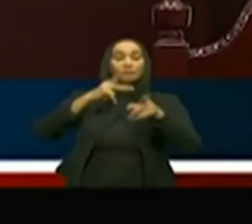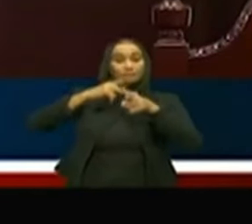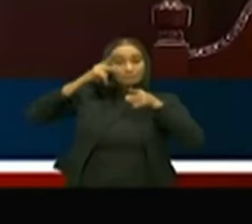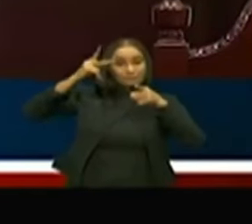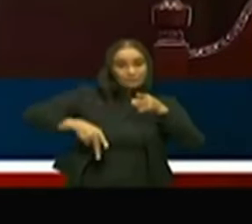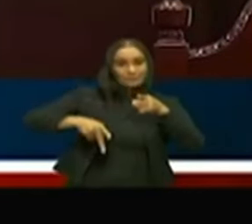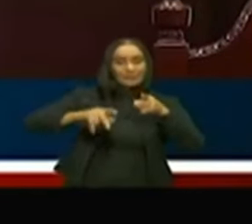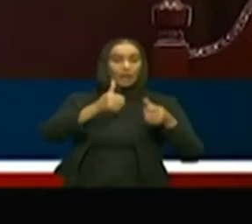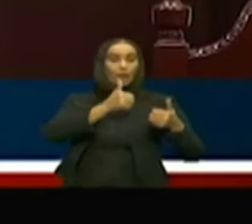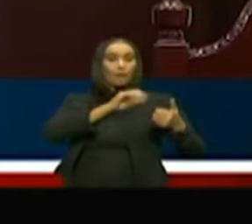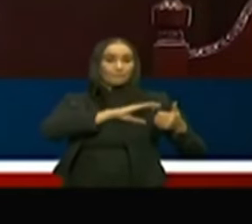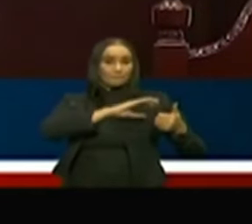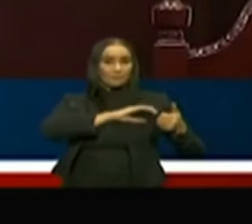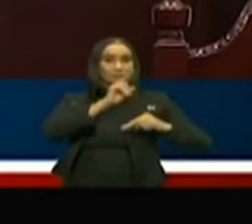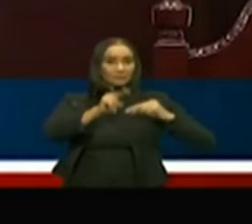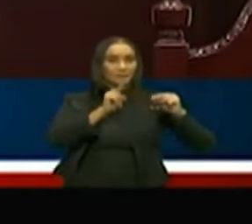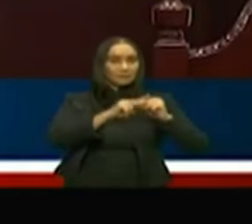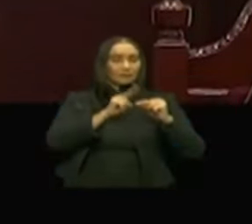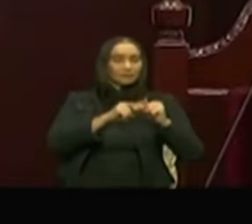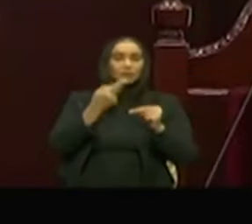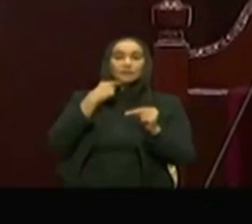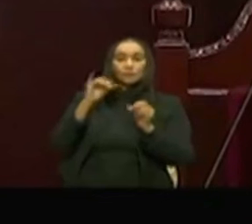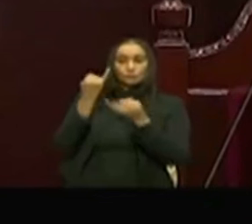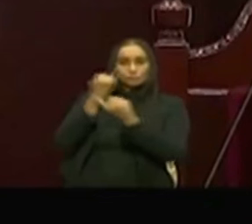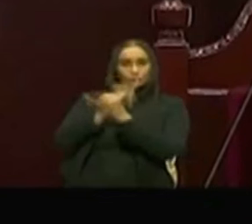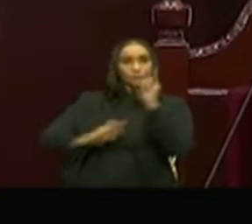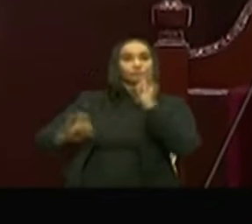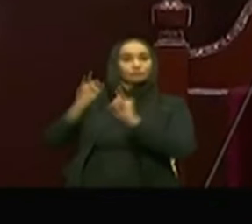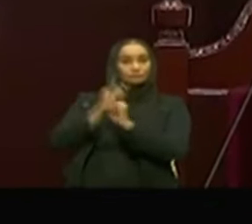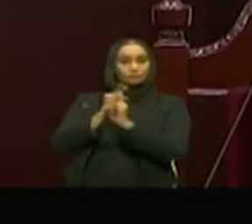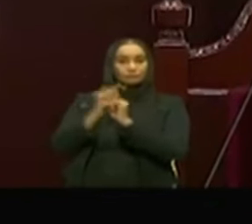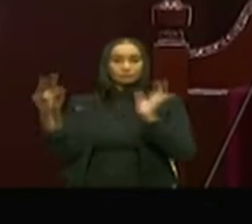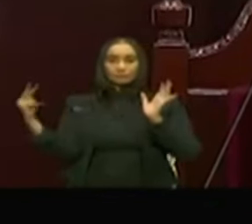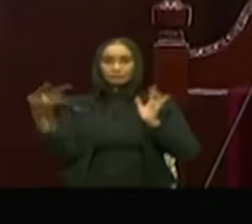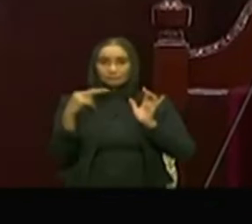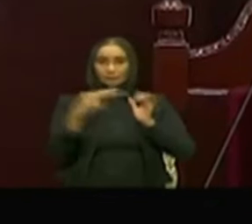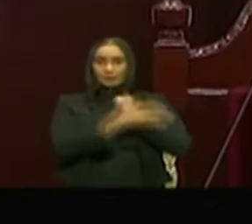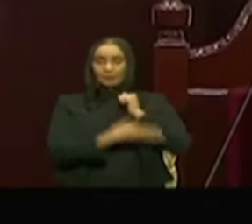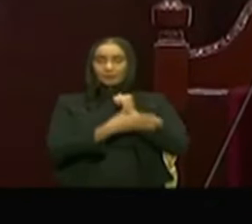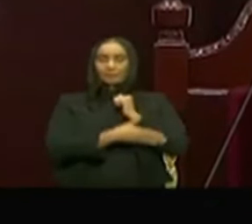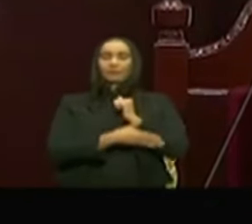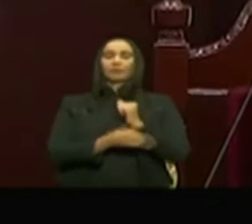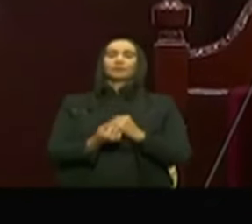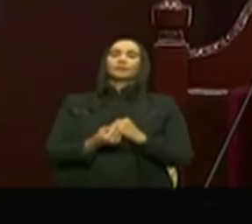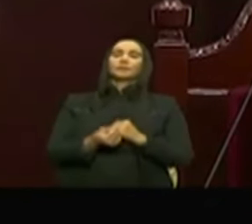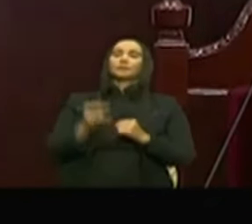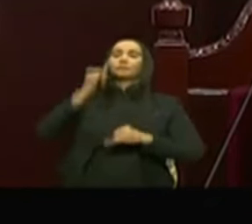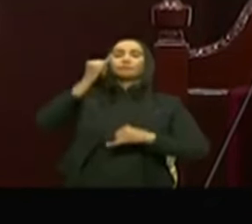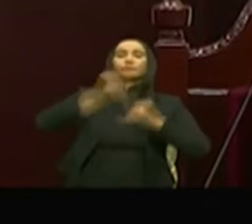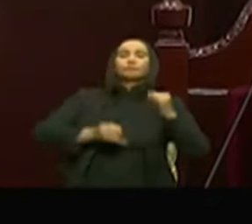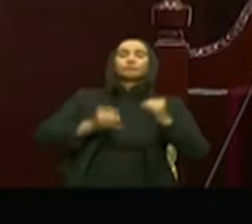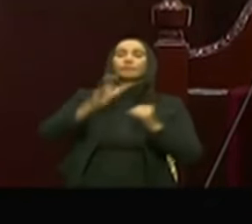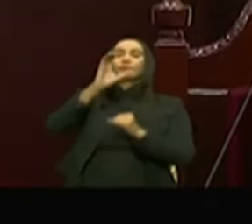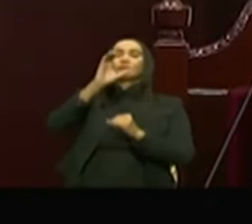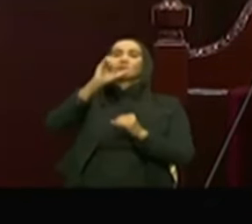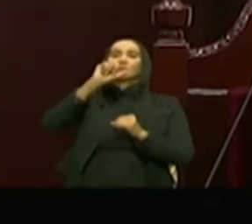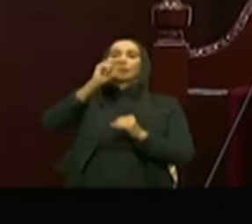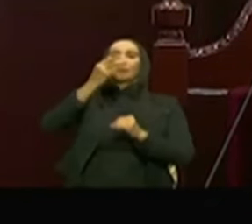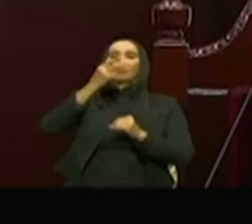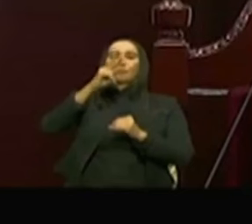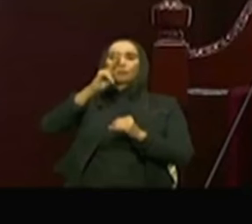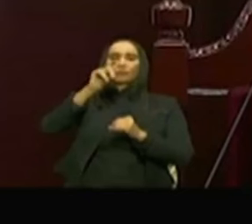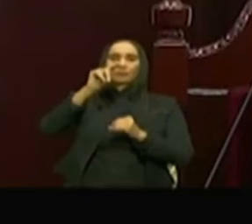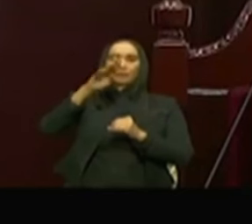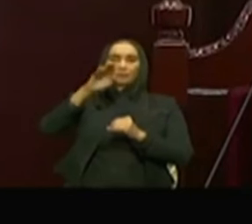profesionalidad de la policía, según los organismos internacionales. Según el último índice de Chapultepec, somos